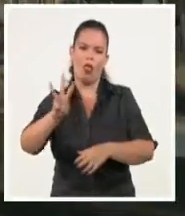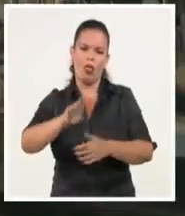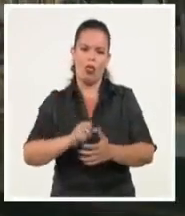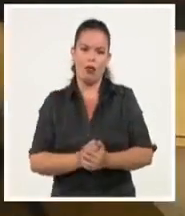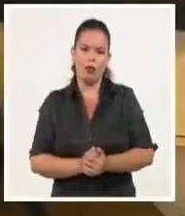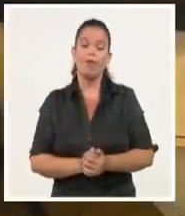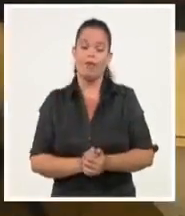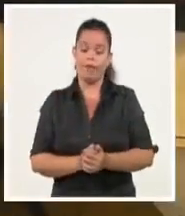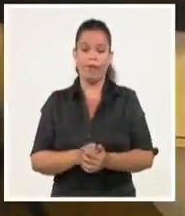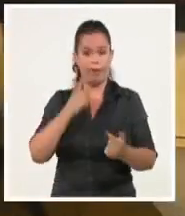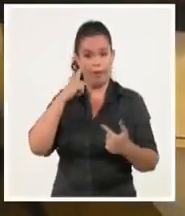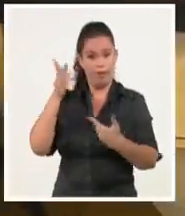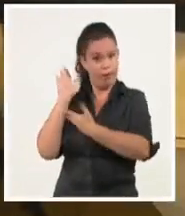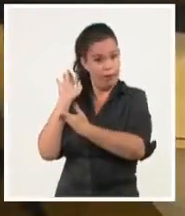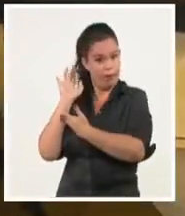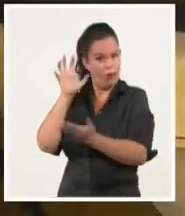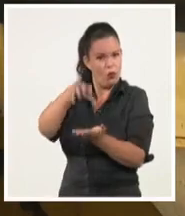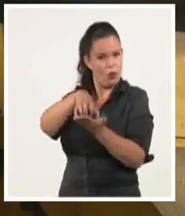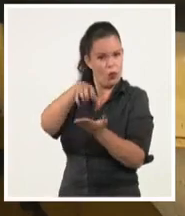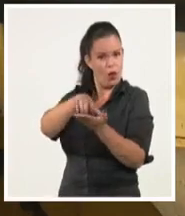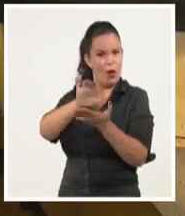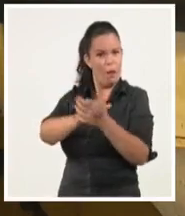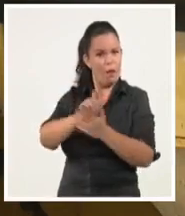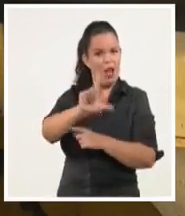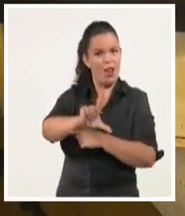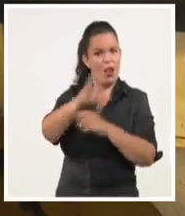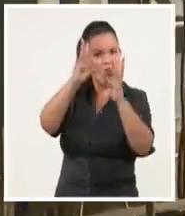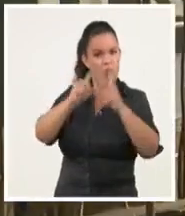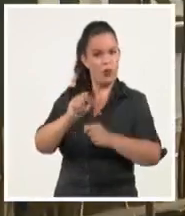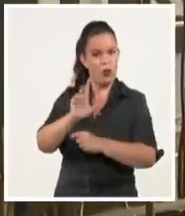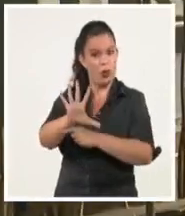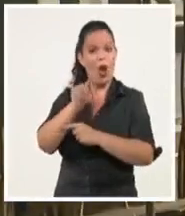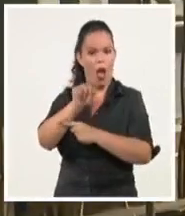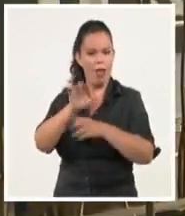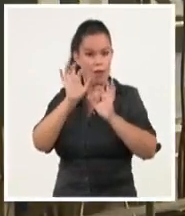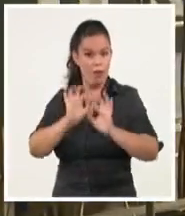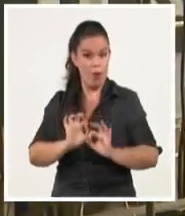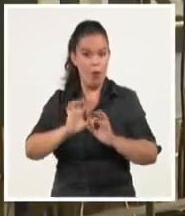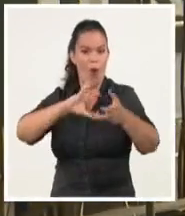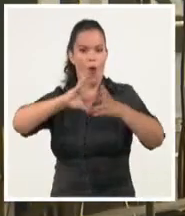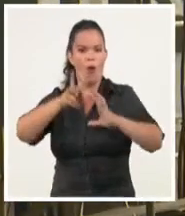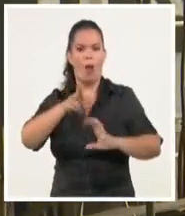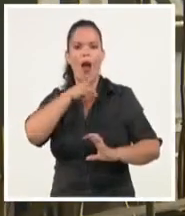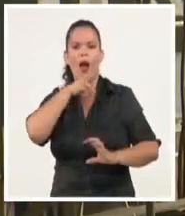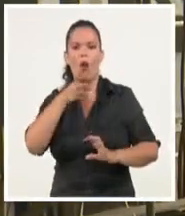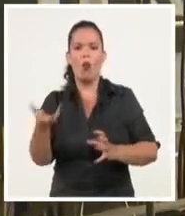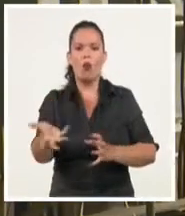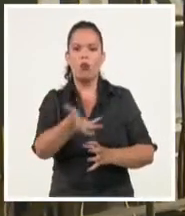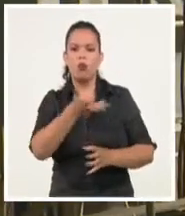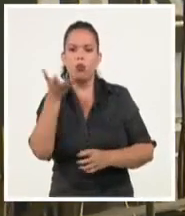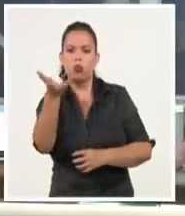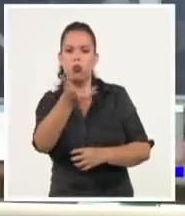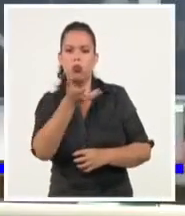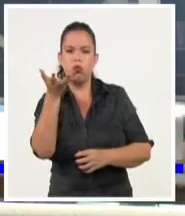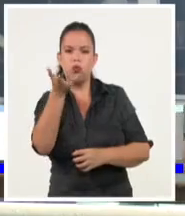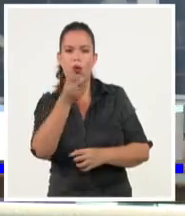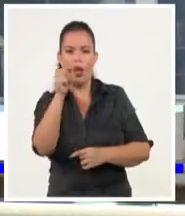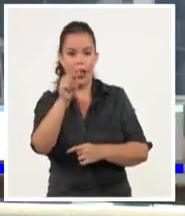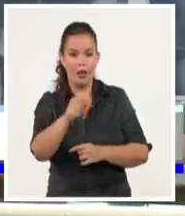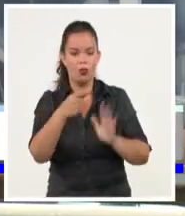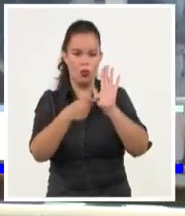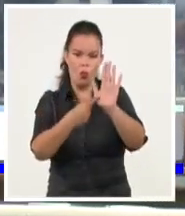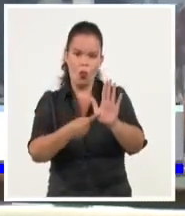Mariel 5. Especialistas identifican en su sistema de vapor causas que limitan la potencia de generación.